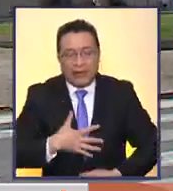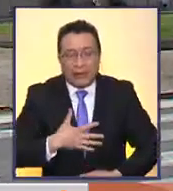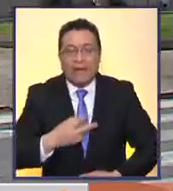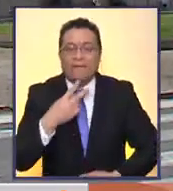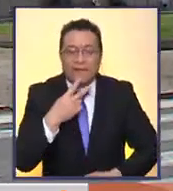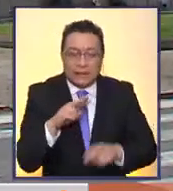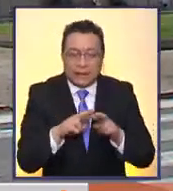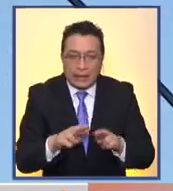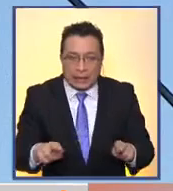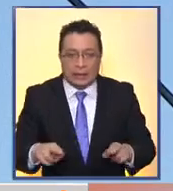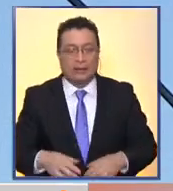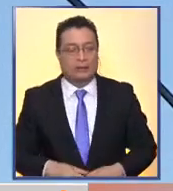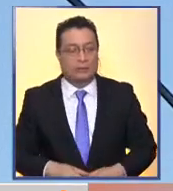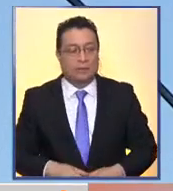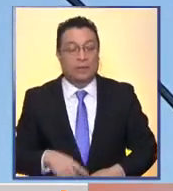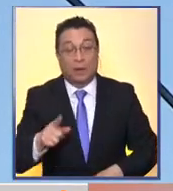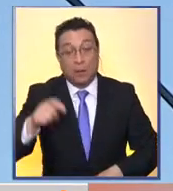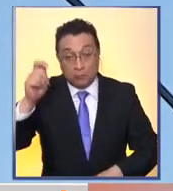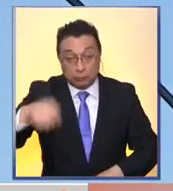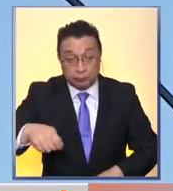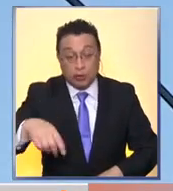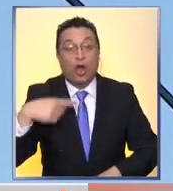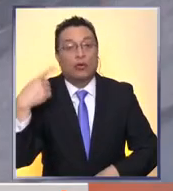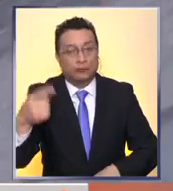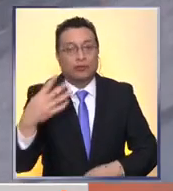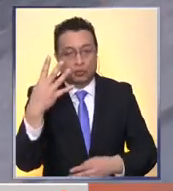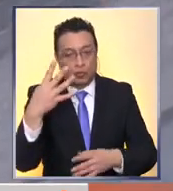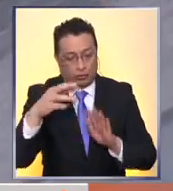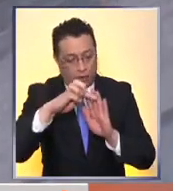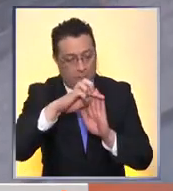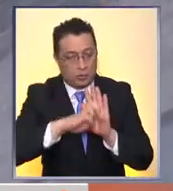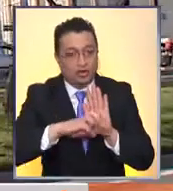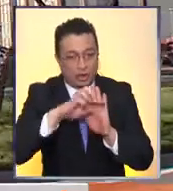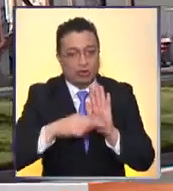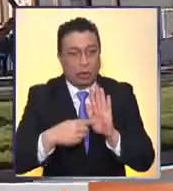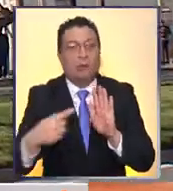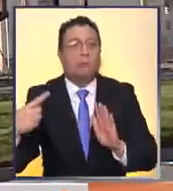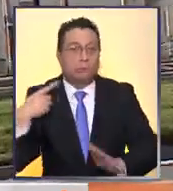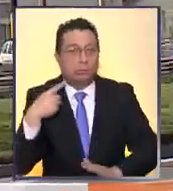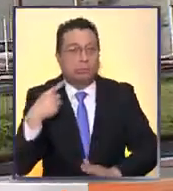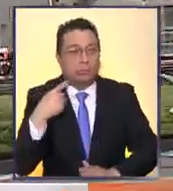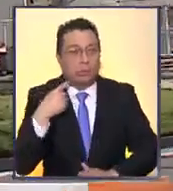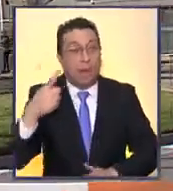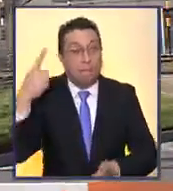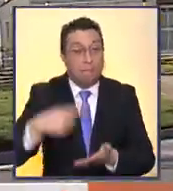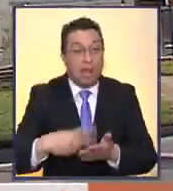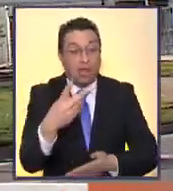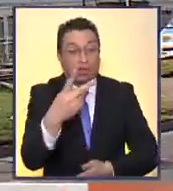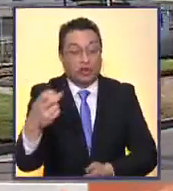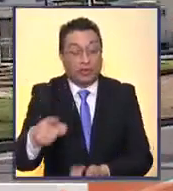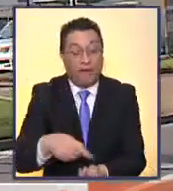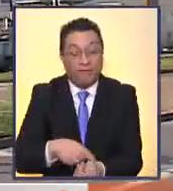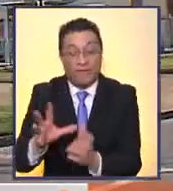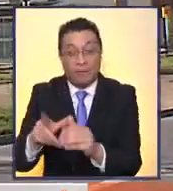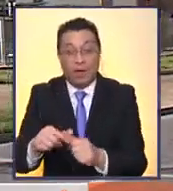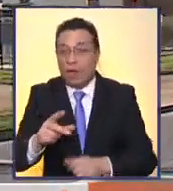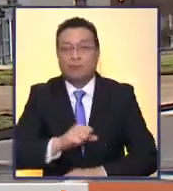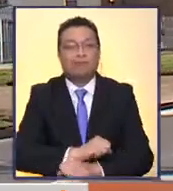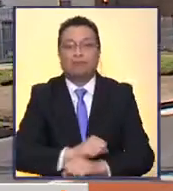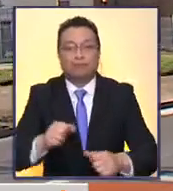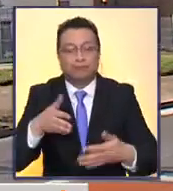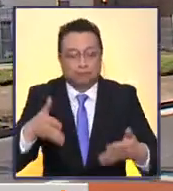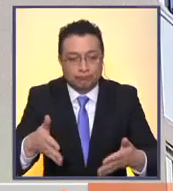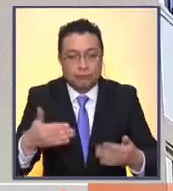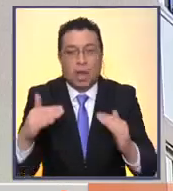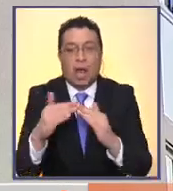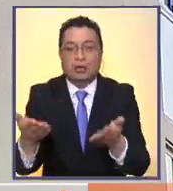Sin embargo, con este fallo, otros cuatro proyectos en la comuna se verían afectados y 1.200 familias podrían quedar sin posibilidad de recibir